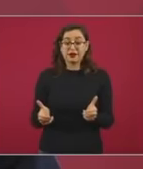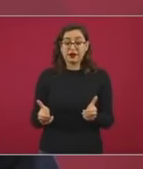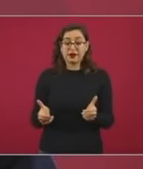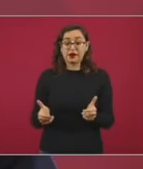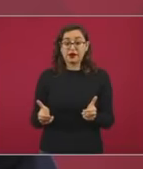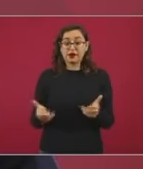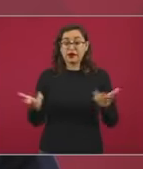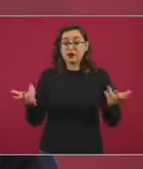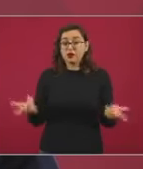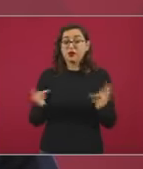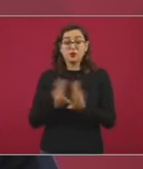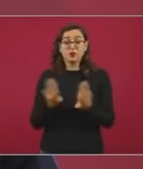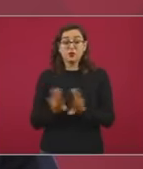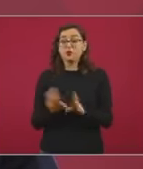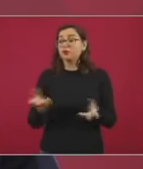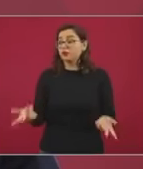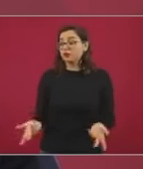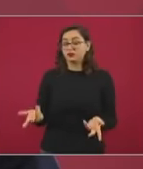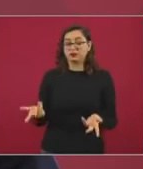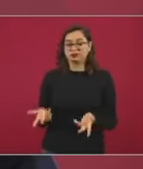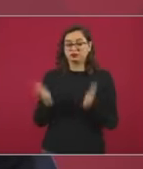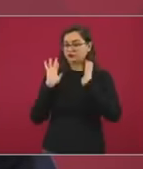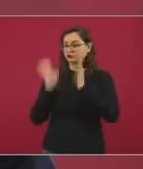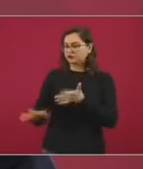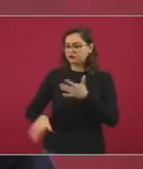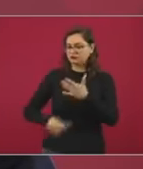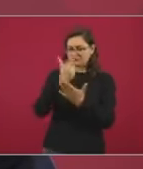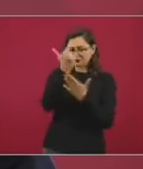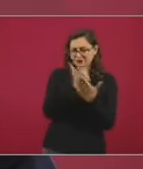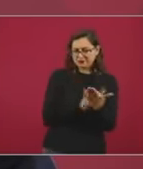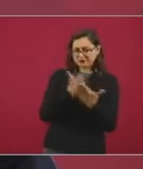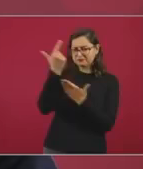que se hizo ya un censo